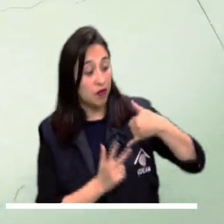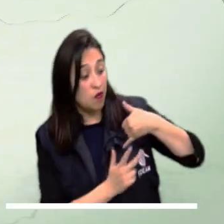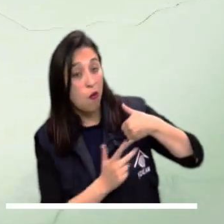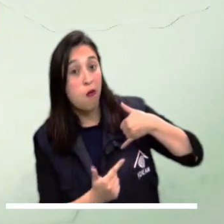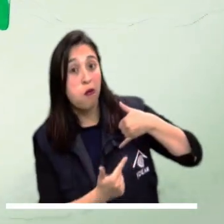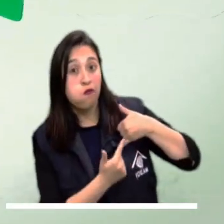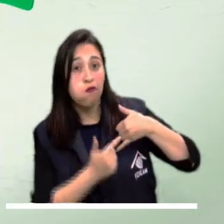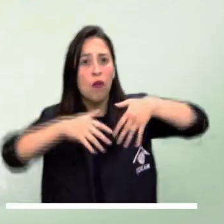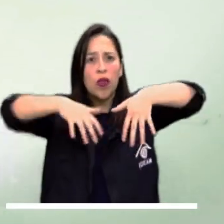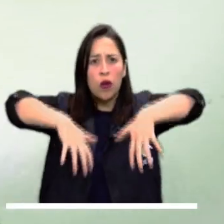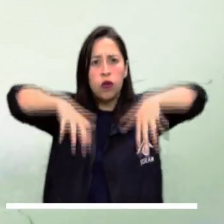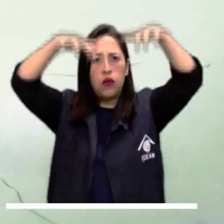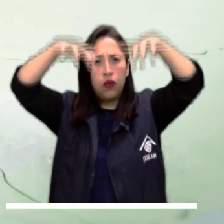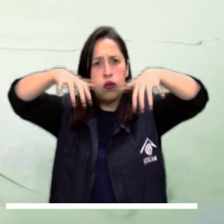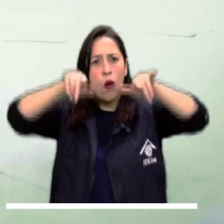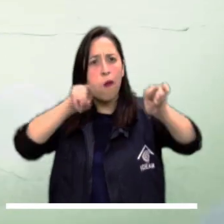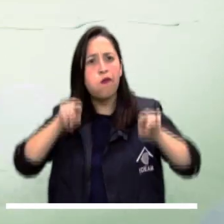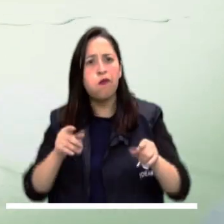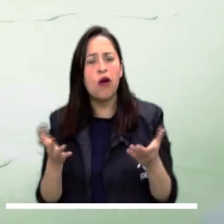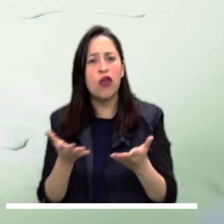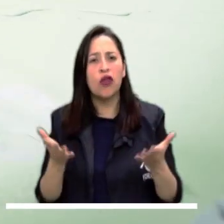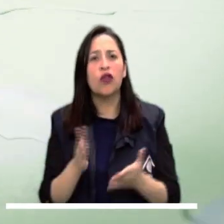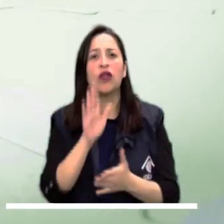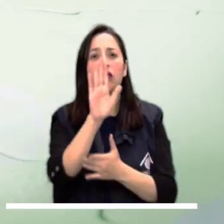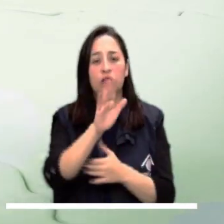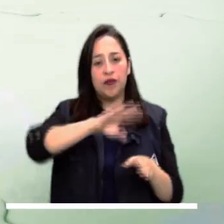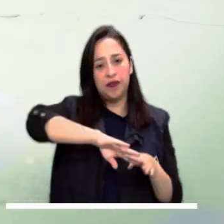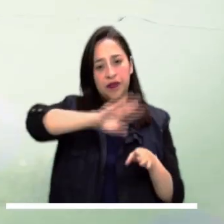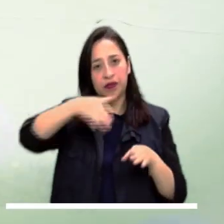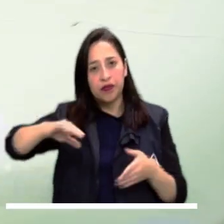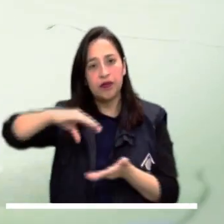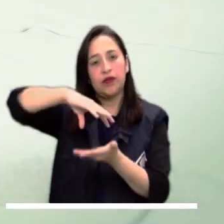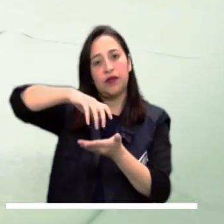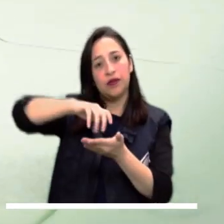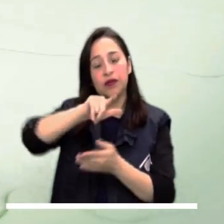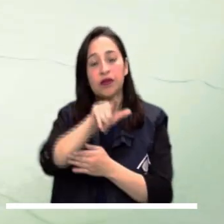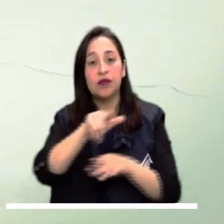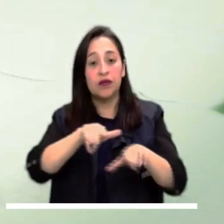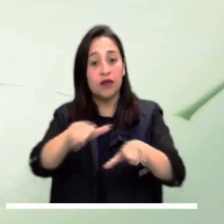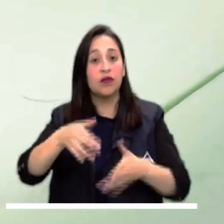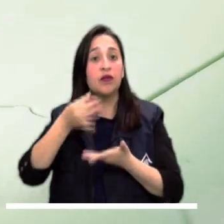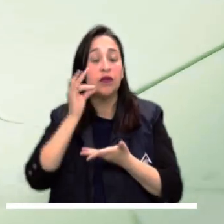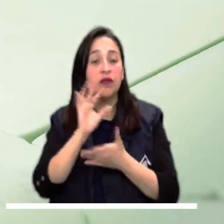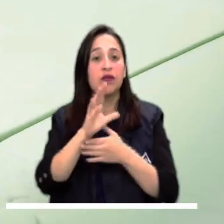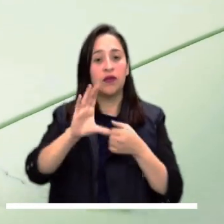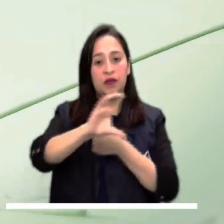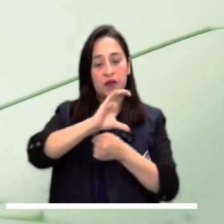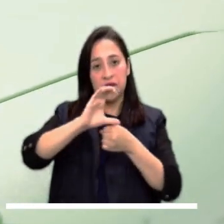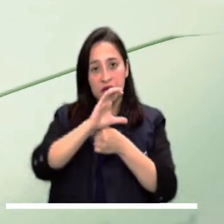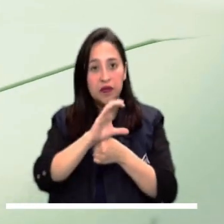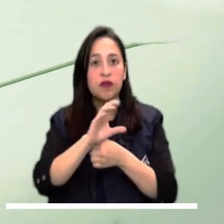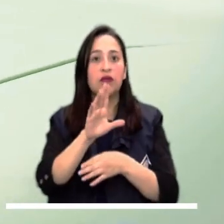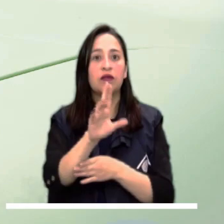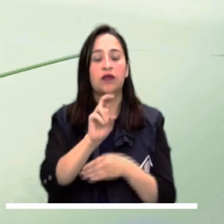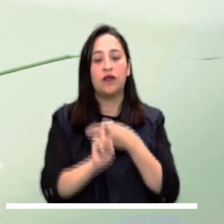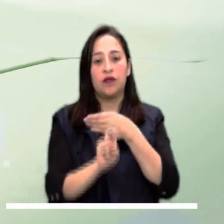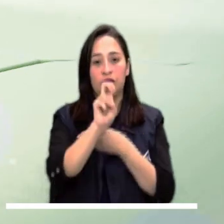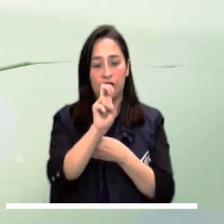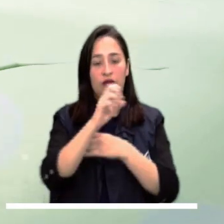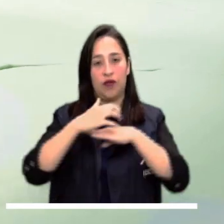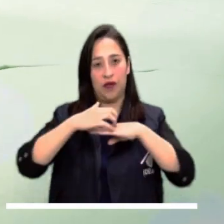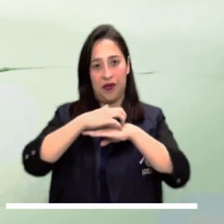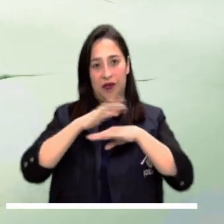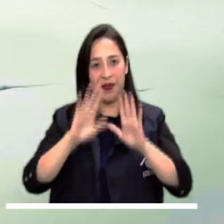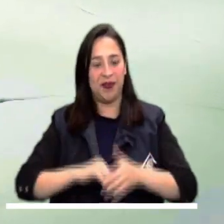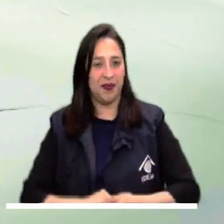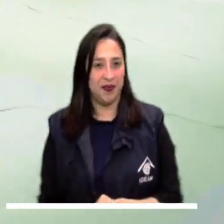Sobre la región andina se advierten lluvias moderadas y dispersas, principalmente en Antioquia, Santander, el eje cafetero, Cundinamarca y norte